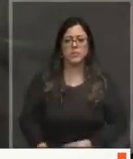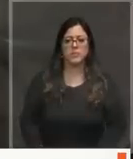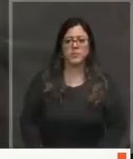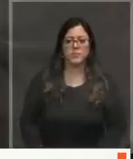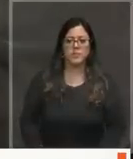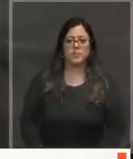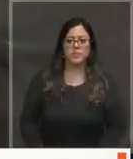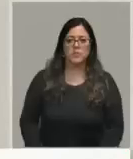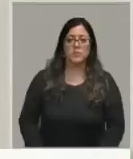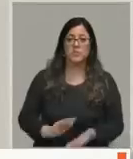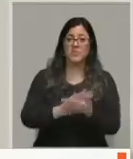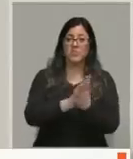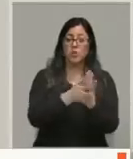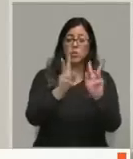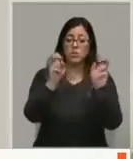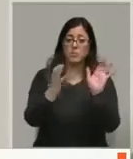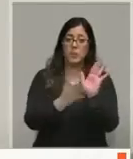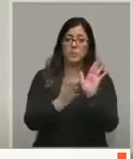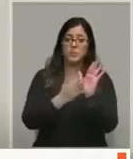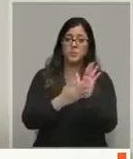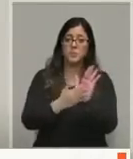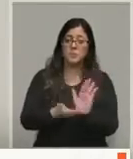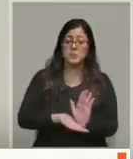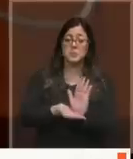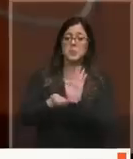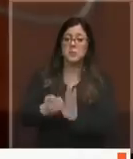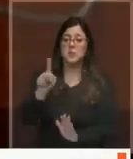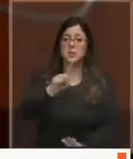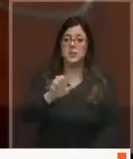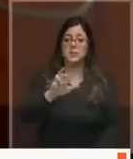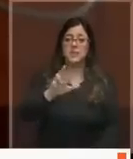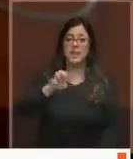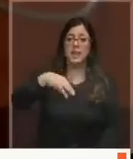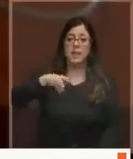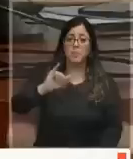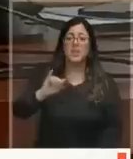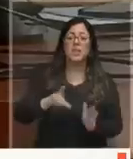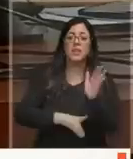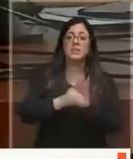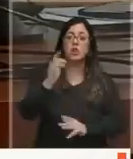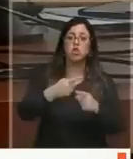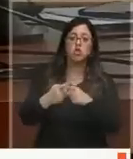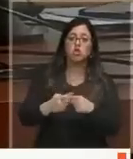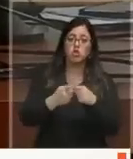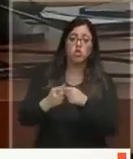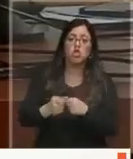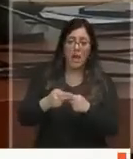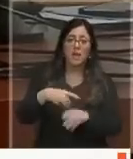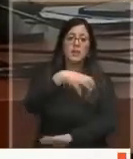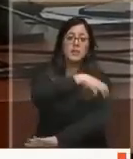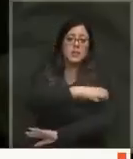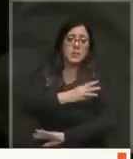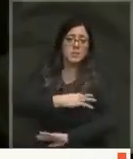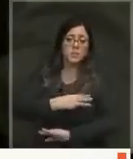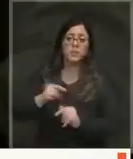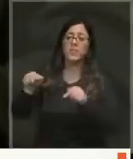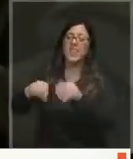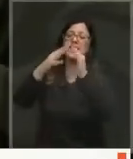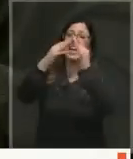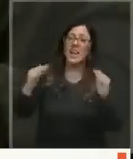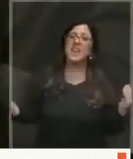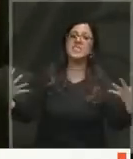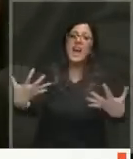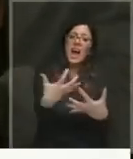Llevamos todos estos antecedentes a la Seremi de Desarrollo Social de la Región Metropolitana. ¿Es una casa acogida o no es una casa